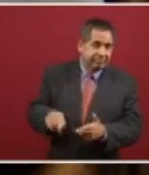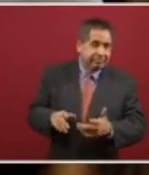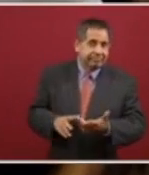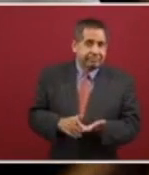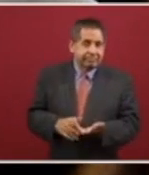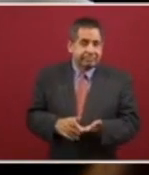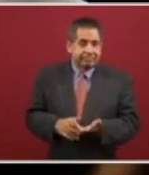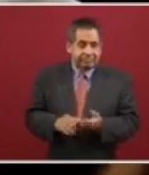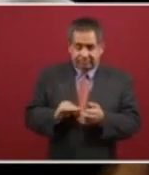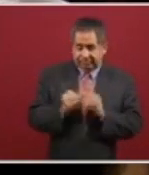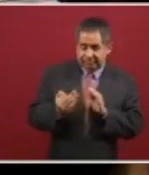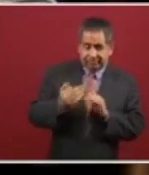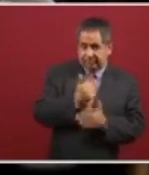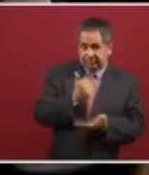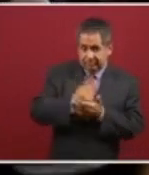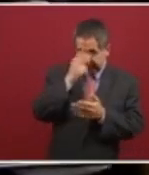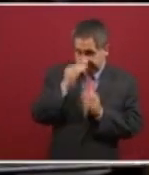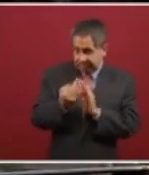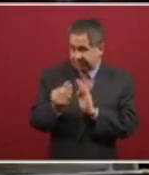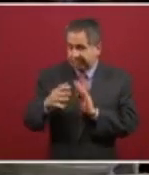del Valle de México.